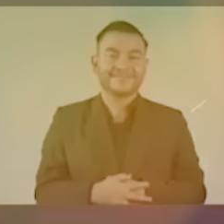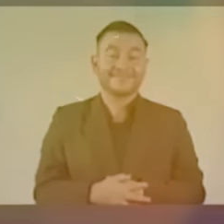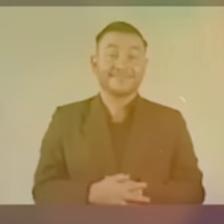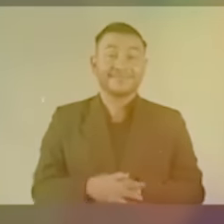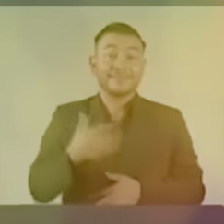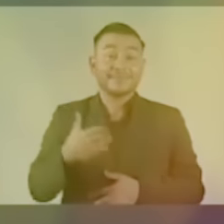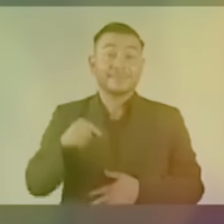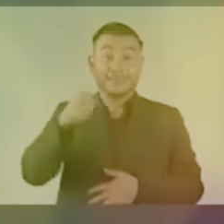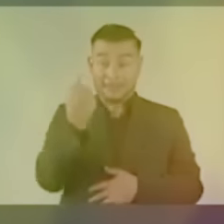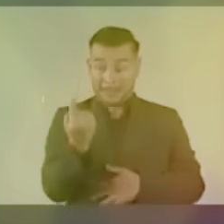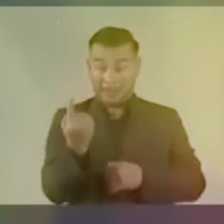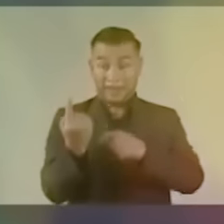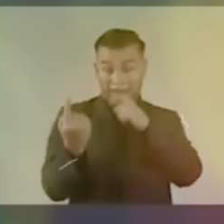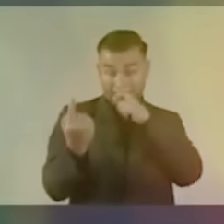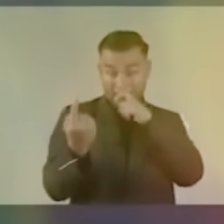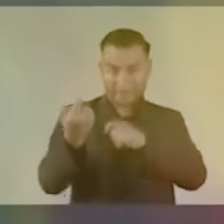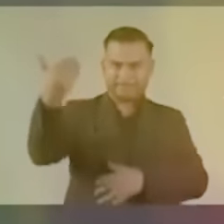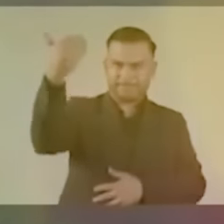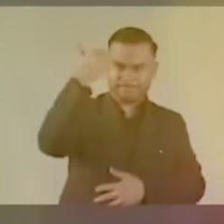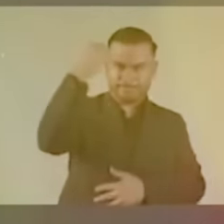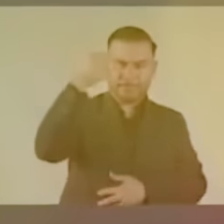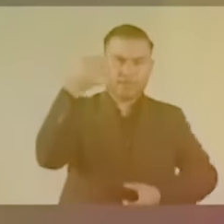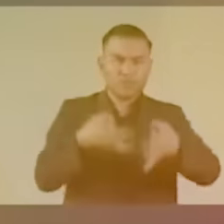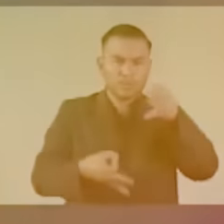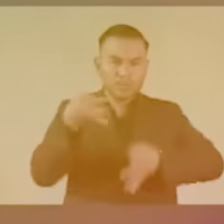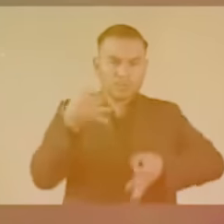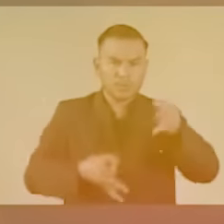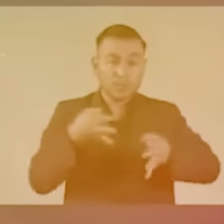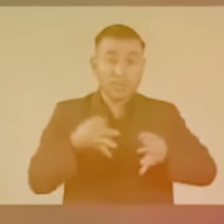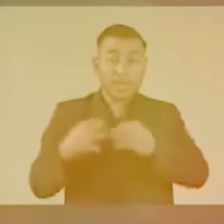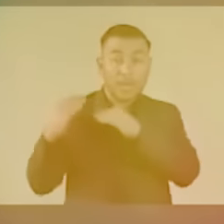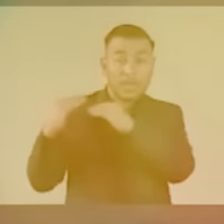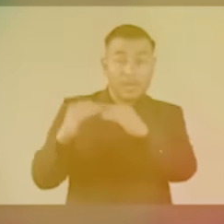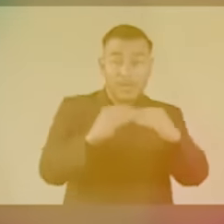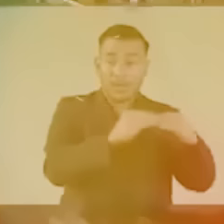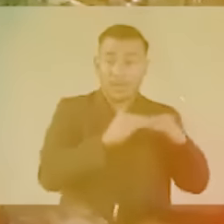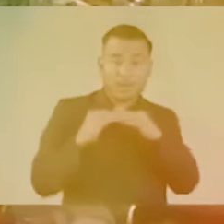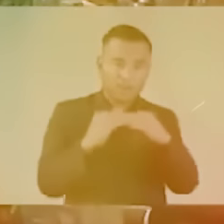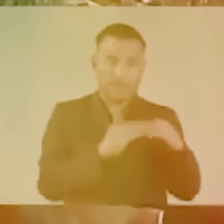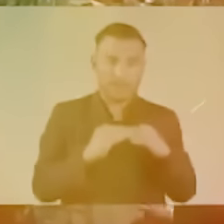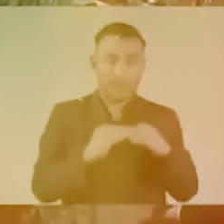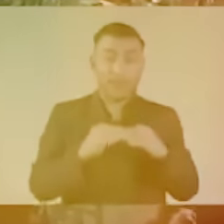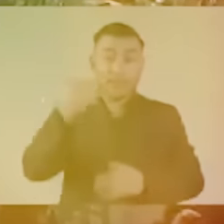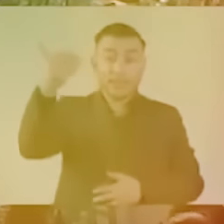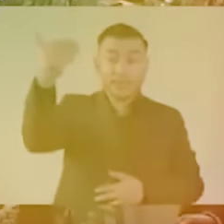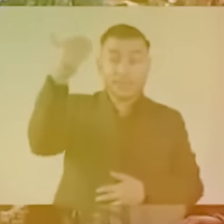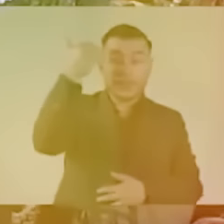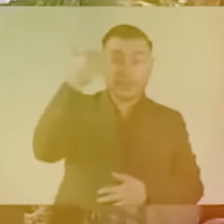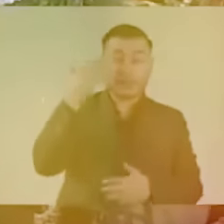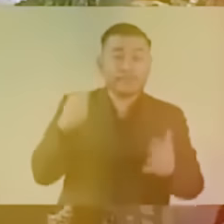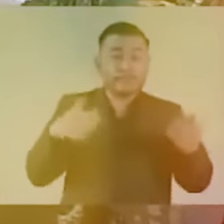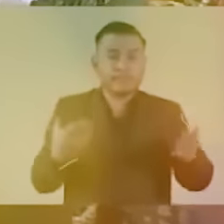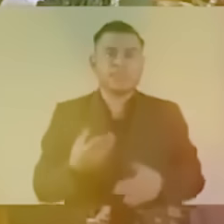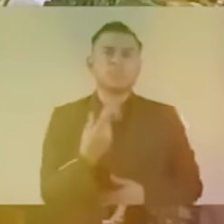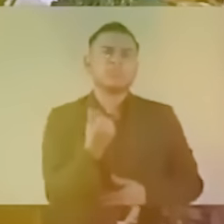Él me enseñó que la justicia no es justicia si no es igual para todos. Él me enseñó que de nada sirve el